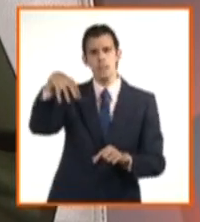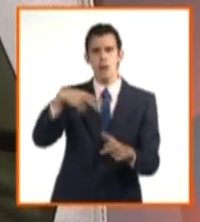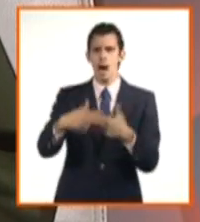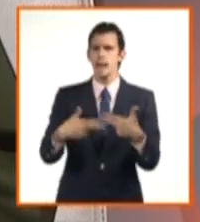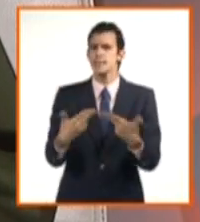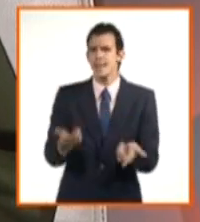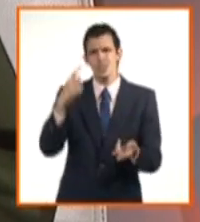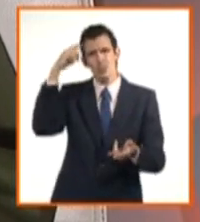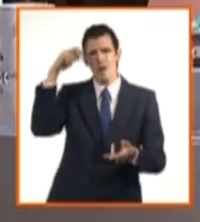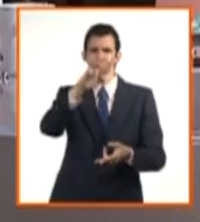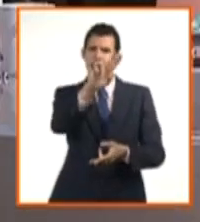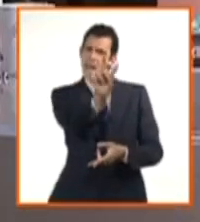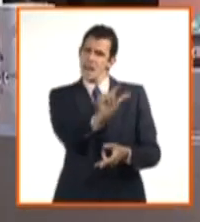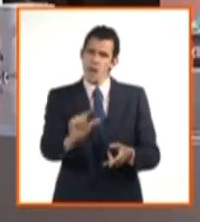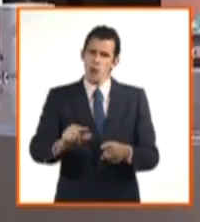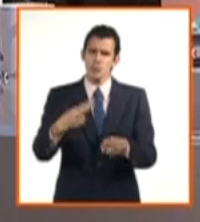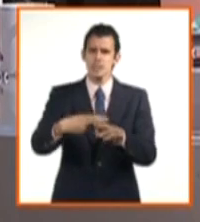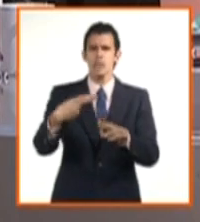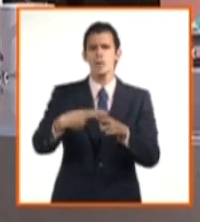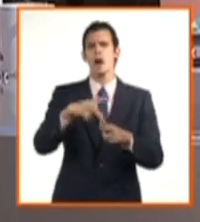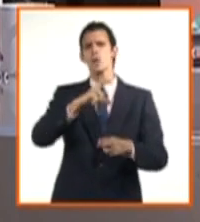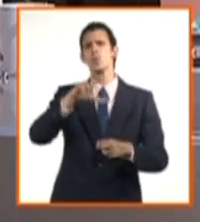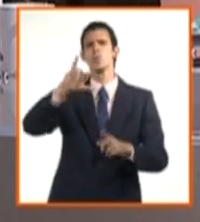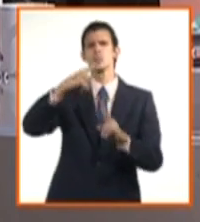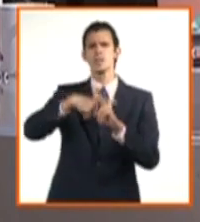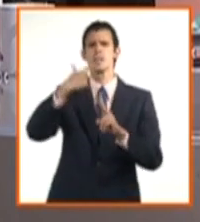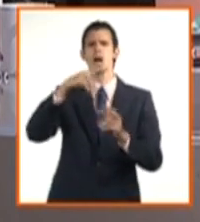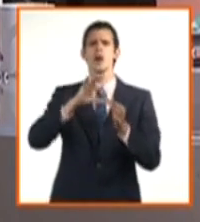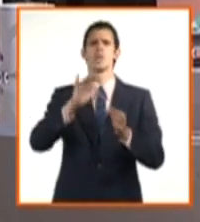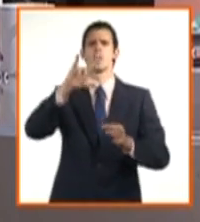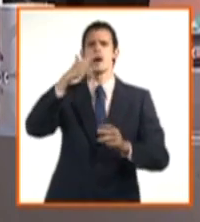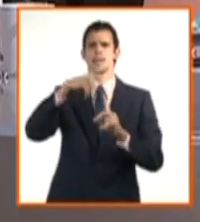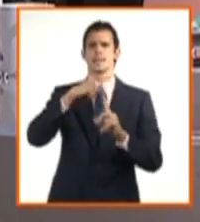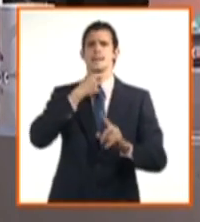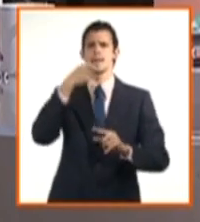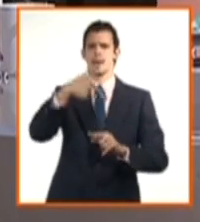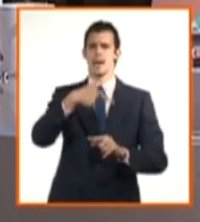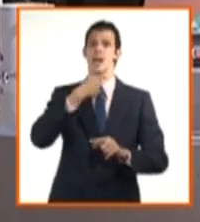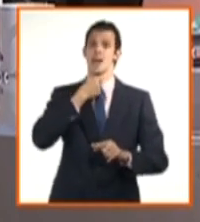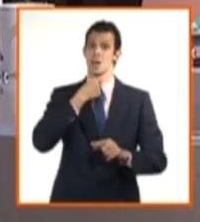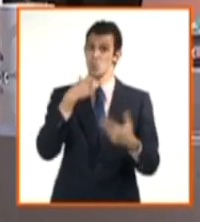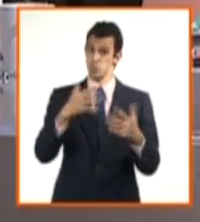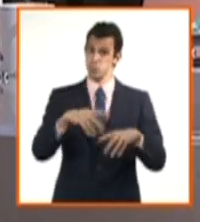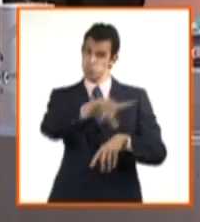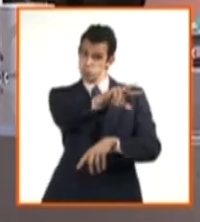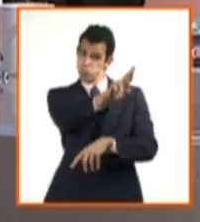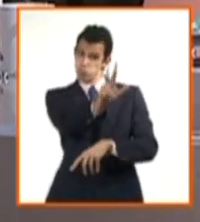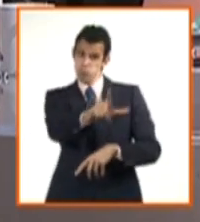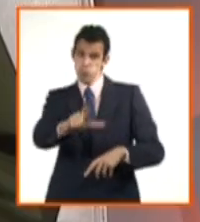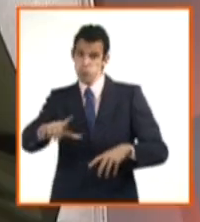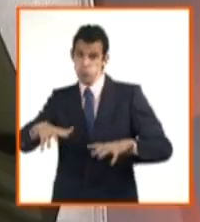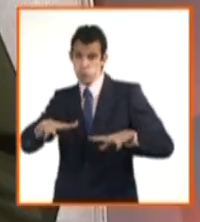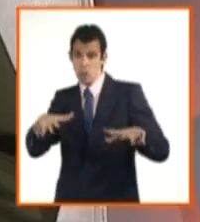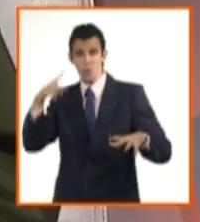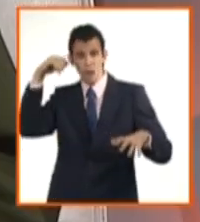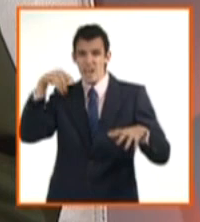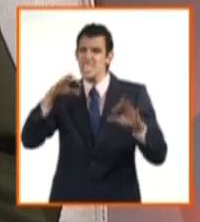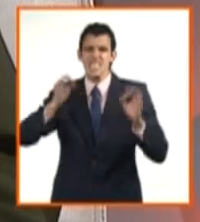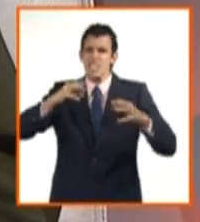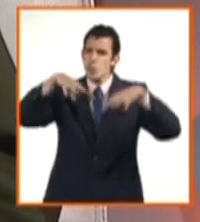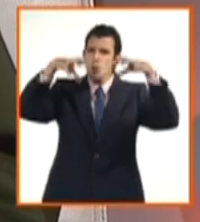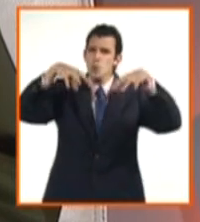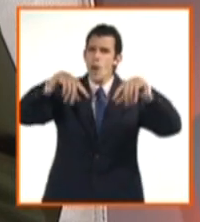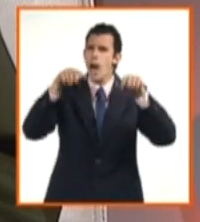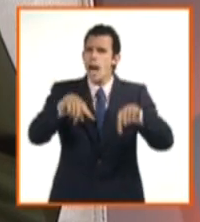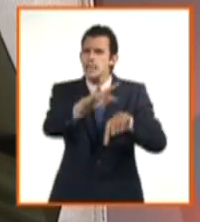que fue ahora uno de los lugares donde se volvió a afectar siempre se corta esa esa vía de comunicación precisamente según los trabajos